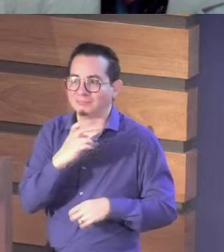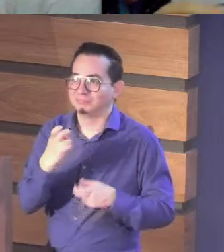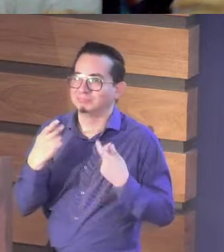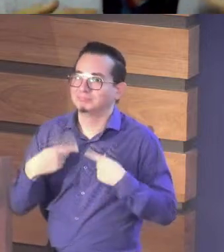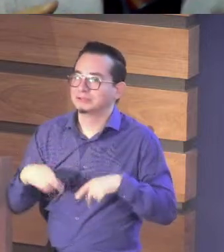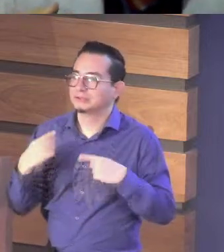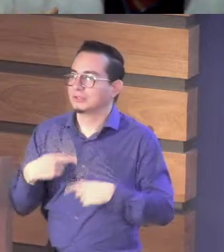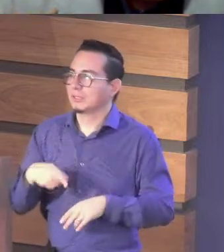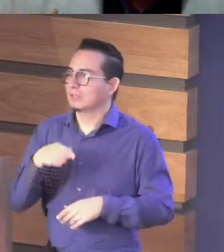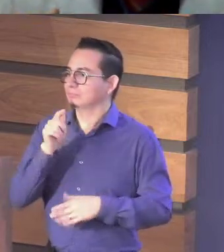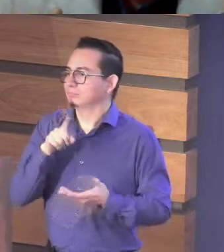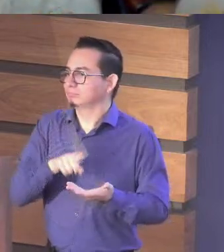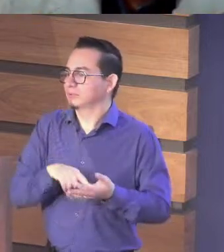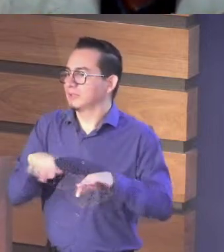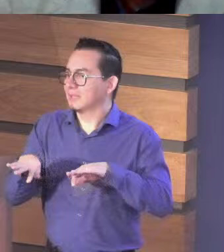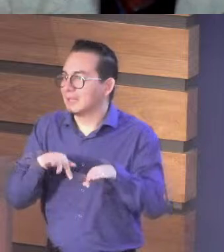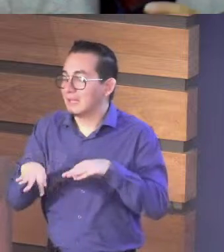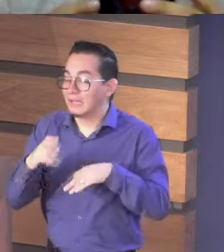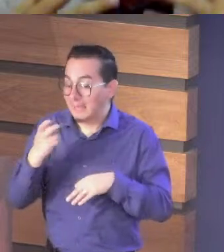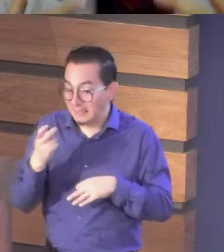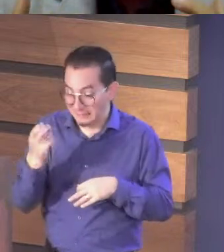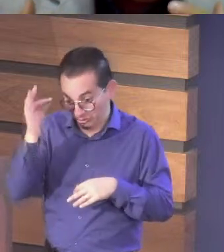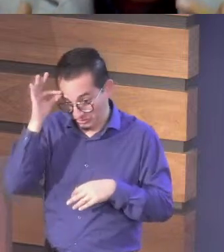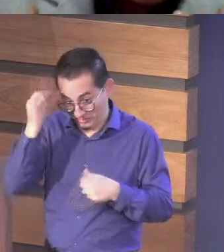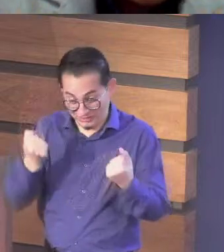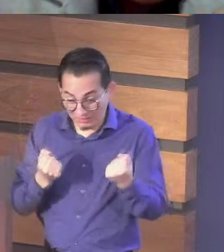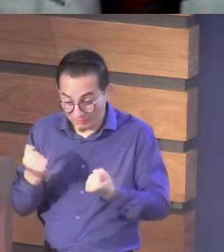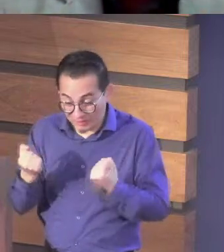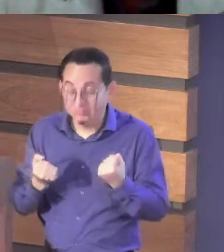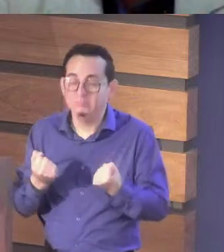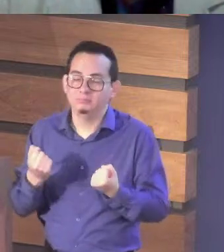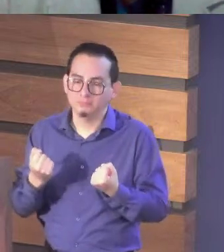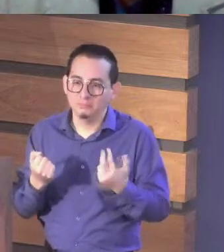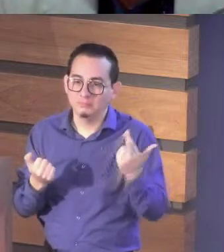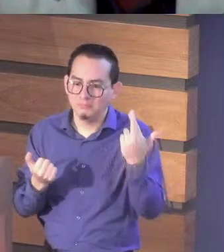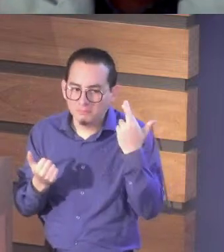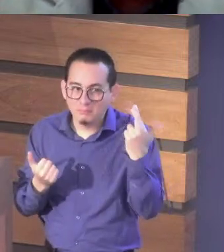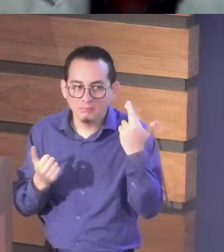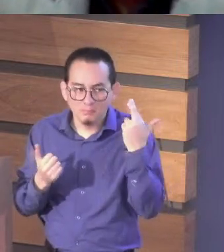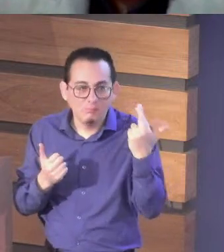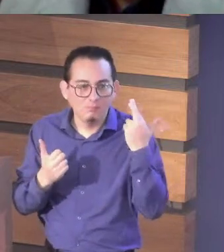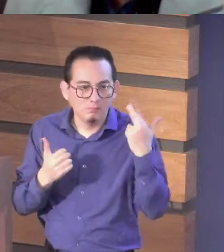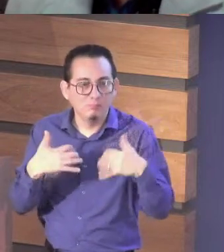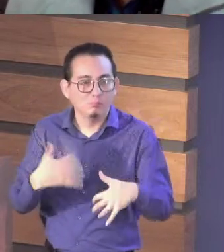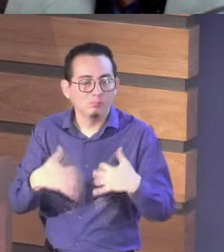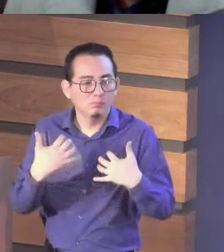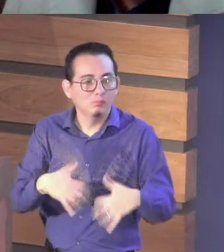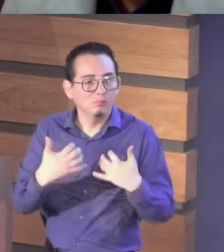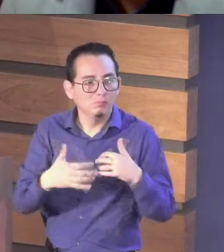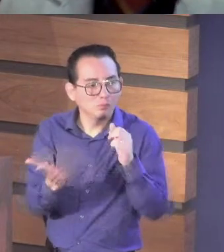sino el ruido al que está expuesto es el problema en sí. Siguiente.